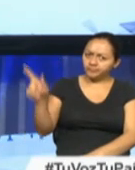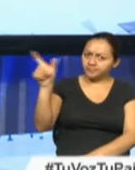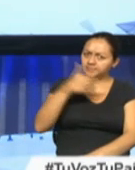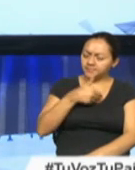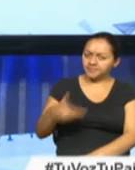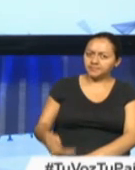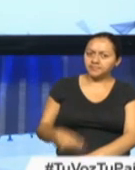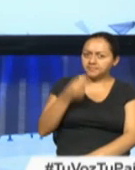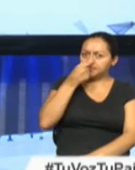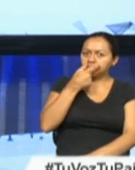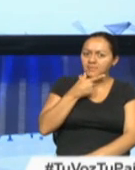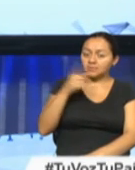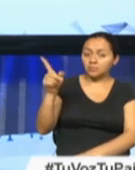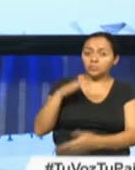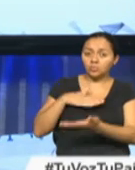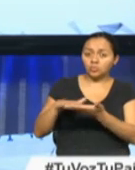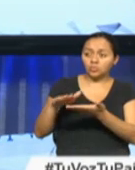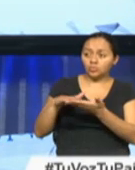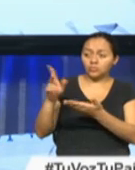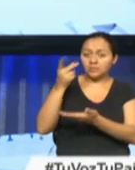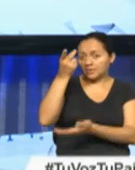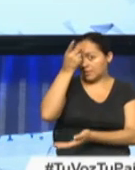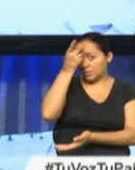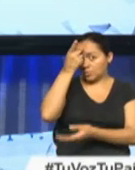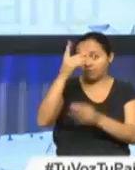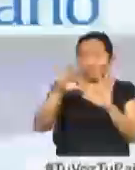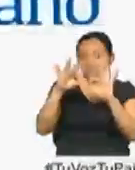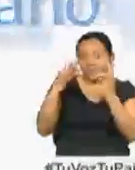arreglo de una deuda de la empresa de su familia.